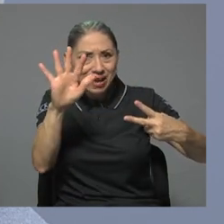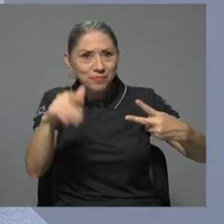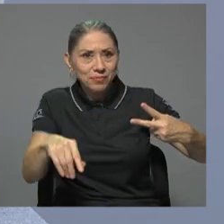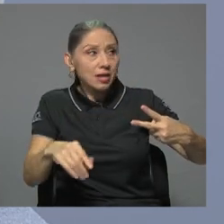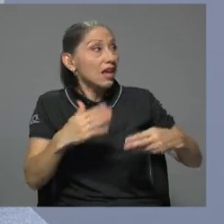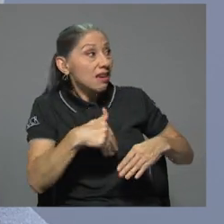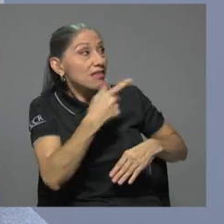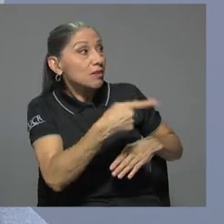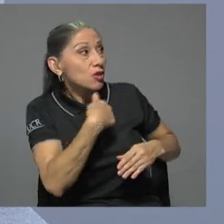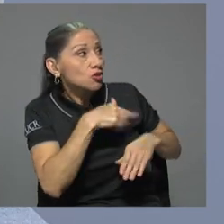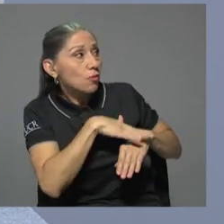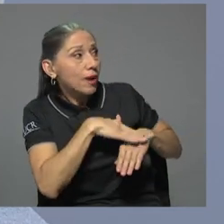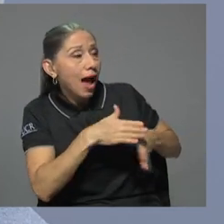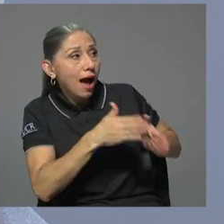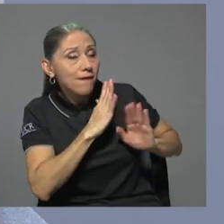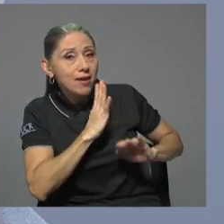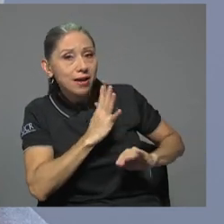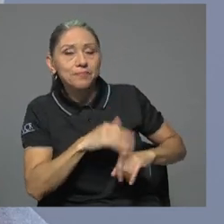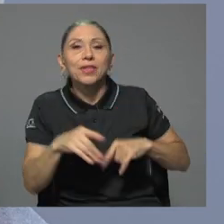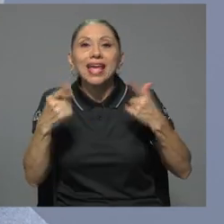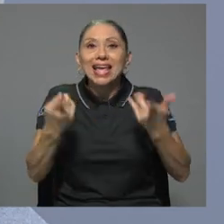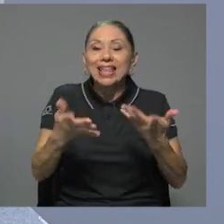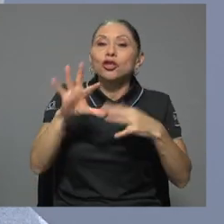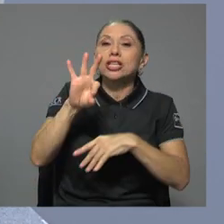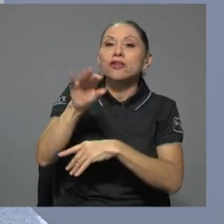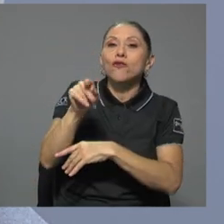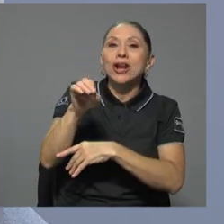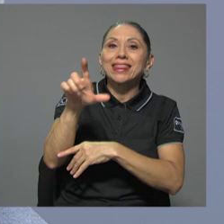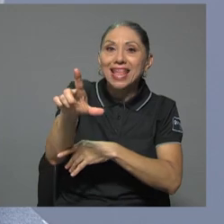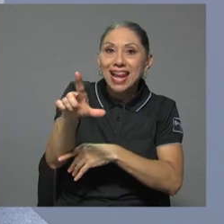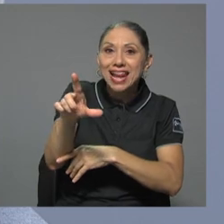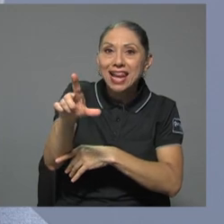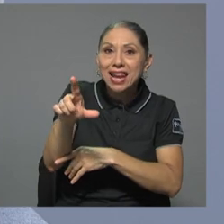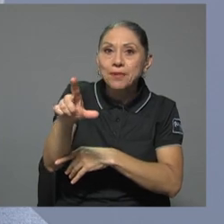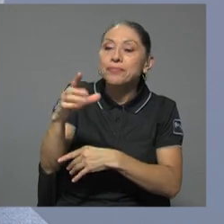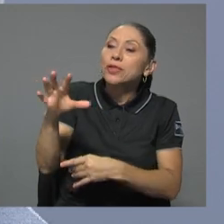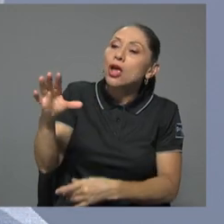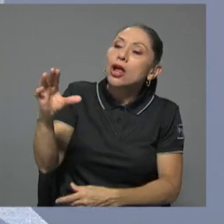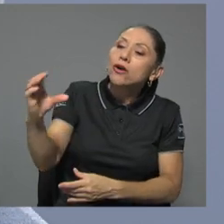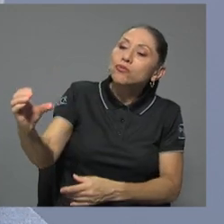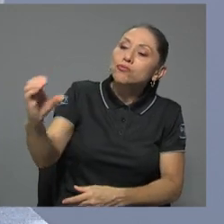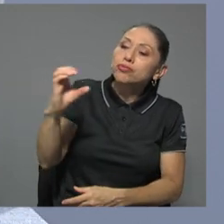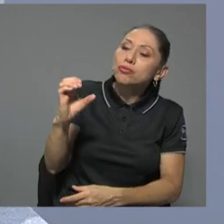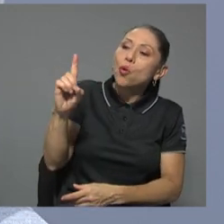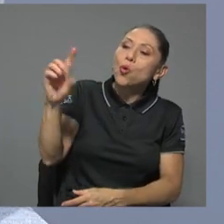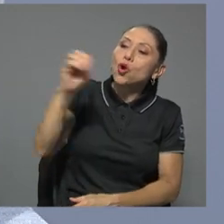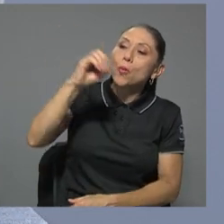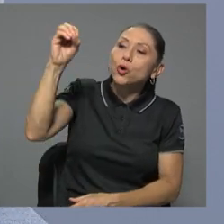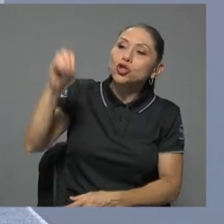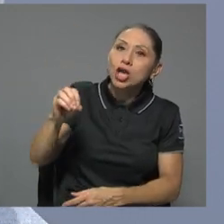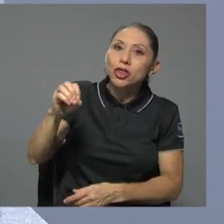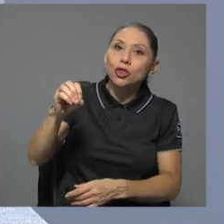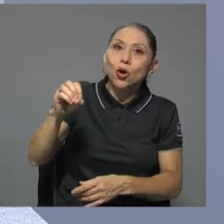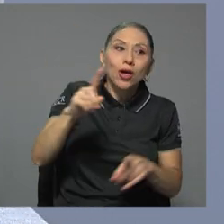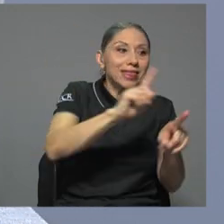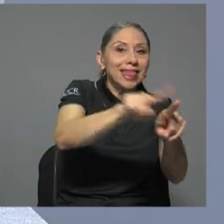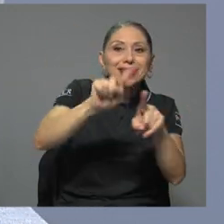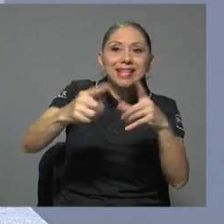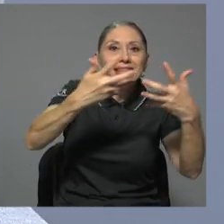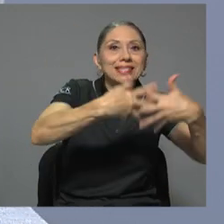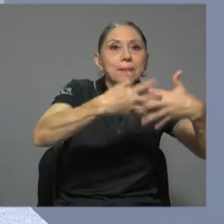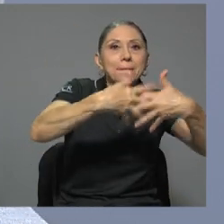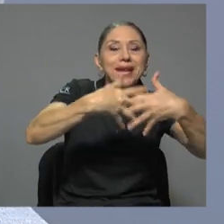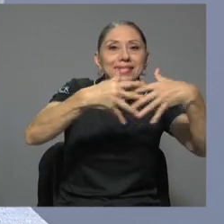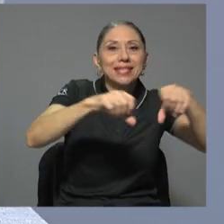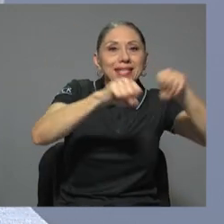trabaja entonces fueron a tel recibe un 1 por ciento de recursos de los operadores de telecomunicaciones y va